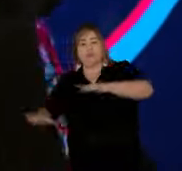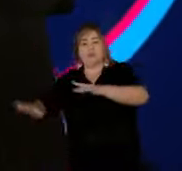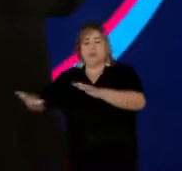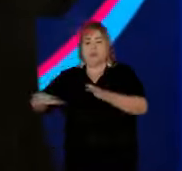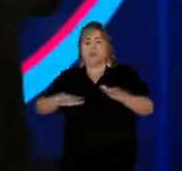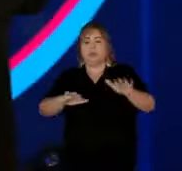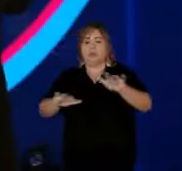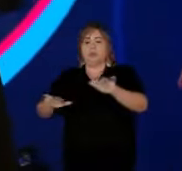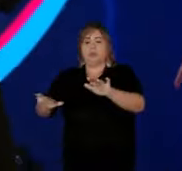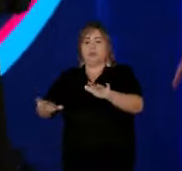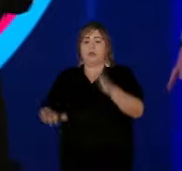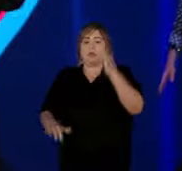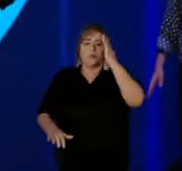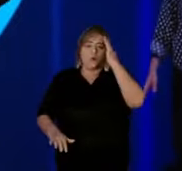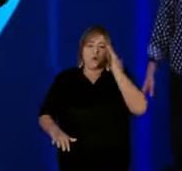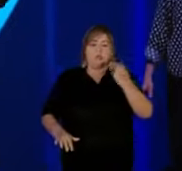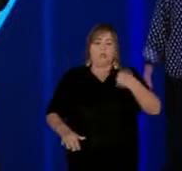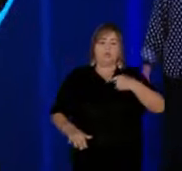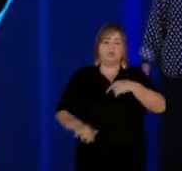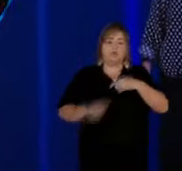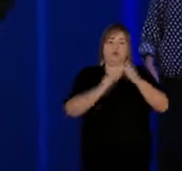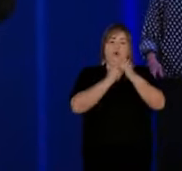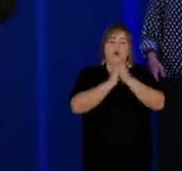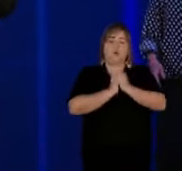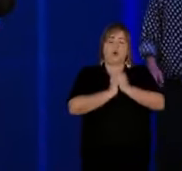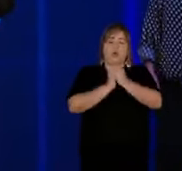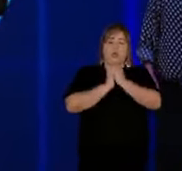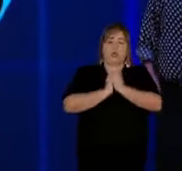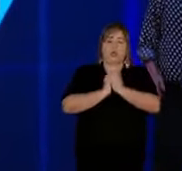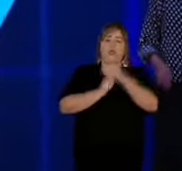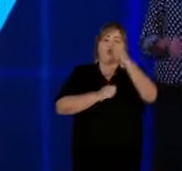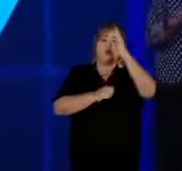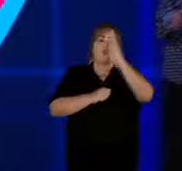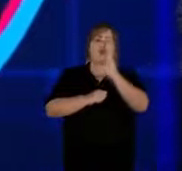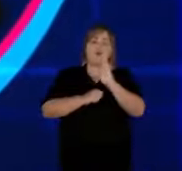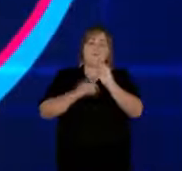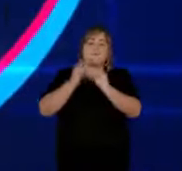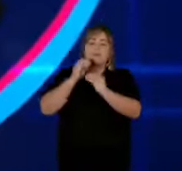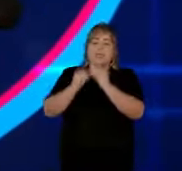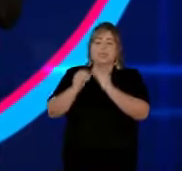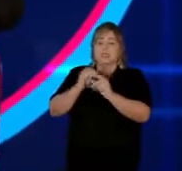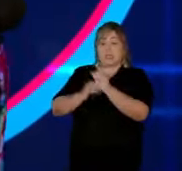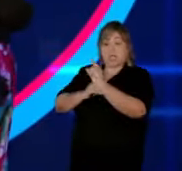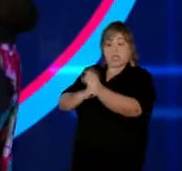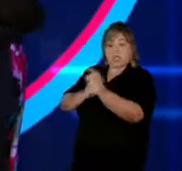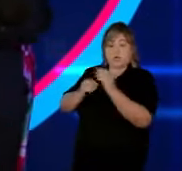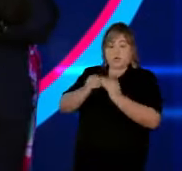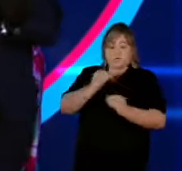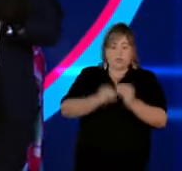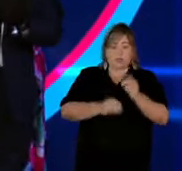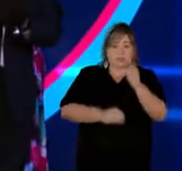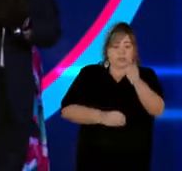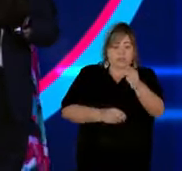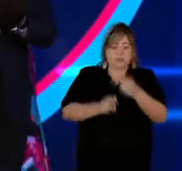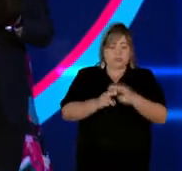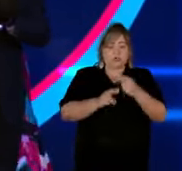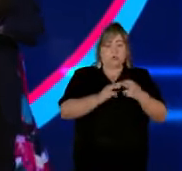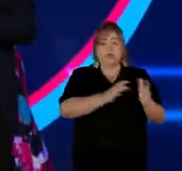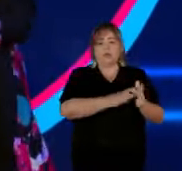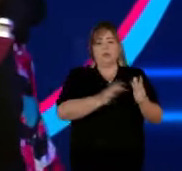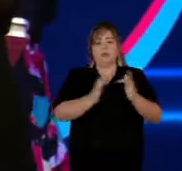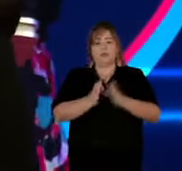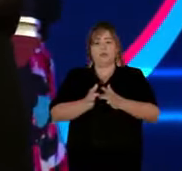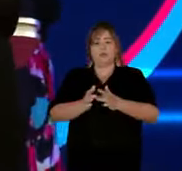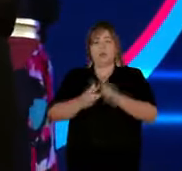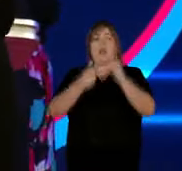Porque mientras oramos por ellos, Dios está haciendo algo contigo. Está haciendo algo contigo. Está haciendo algo contigo. En el nombre de Jesús.